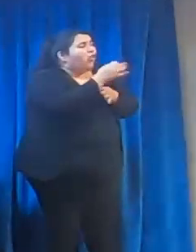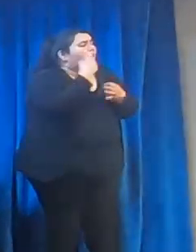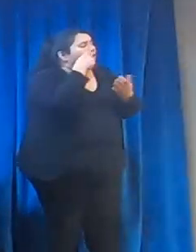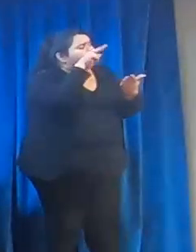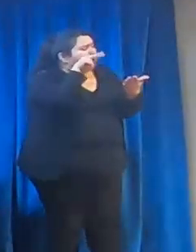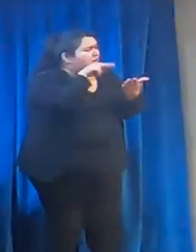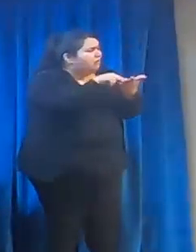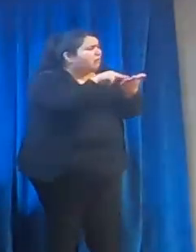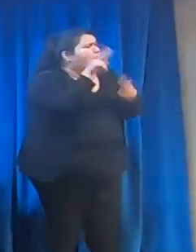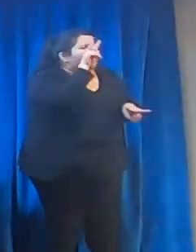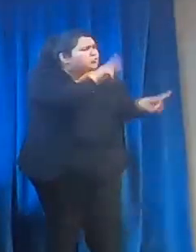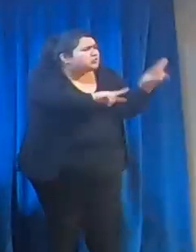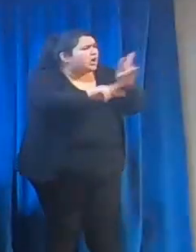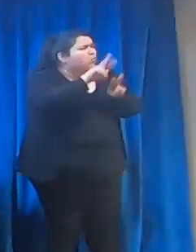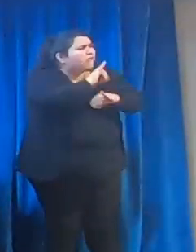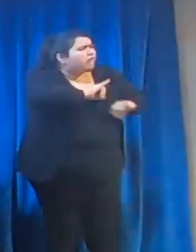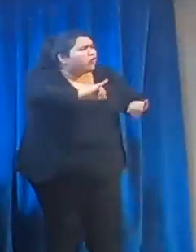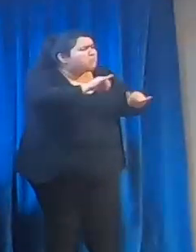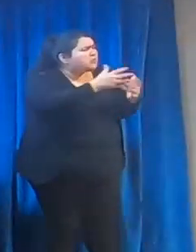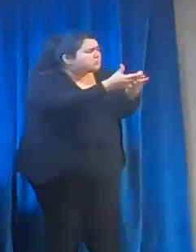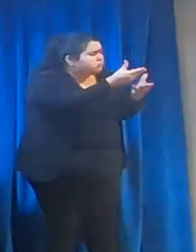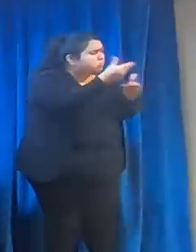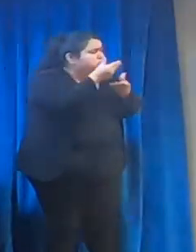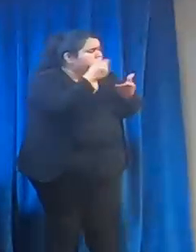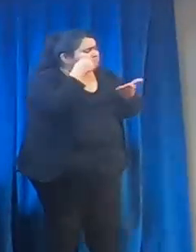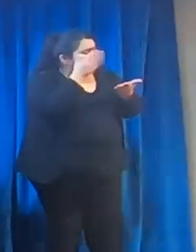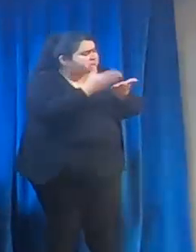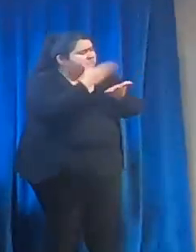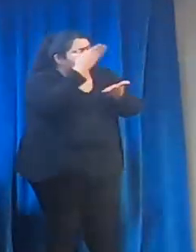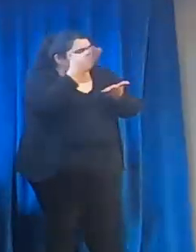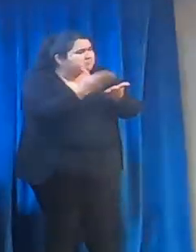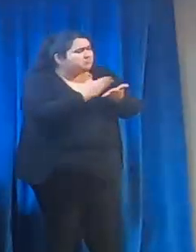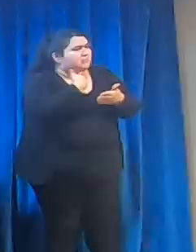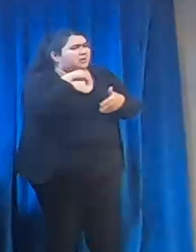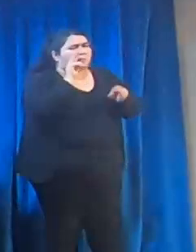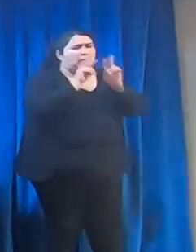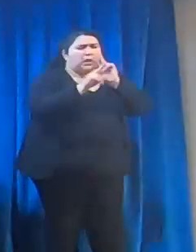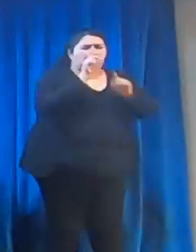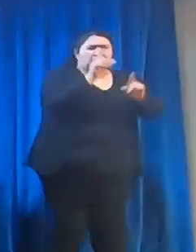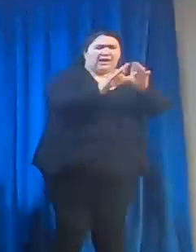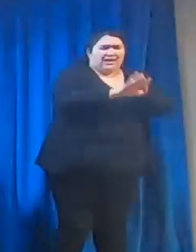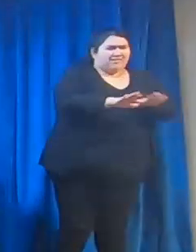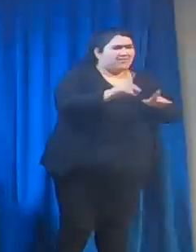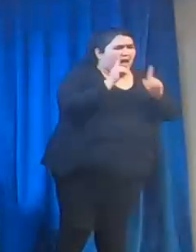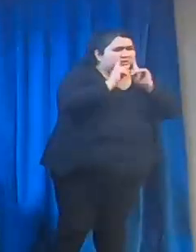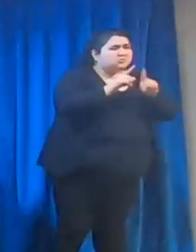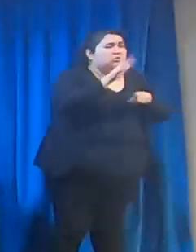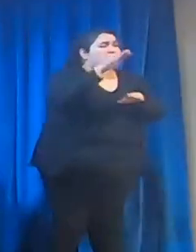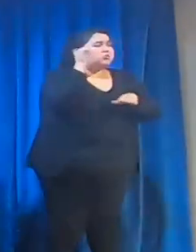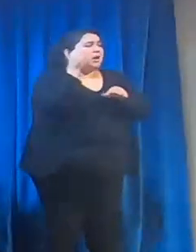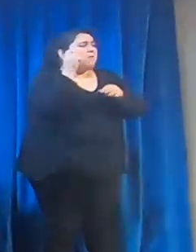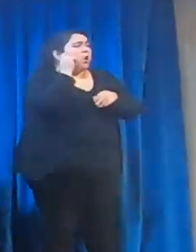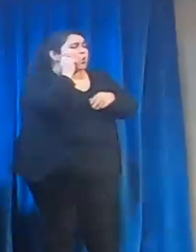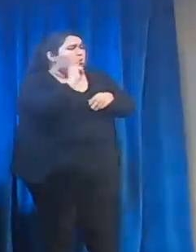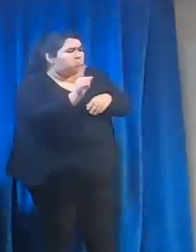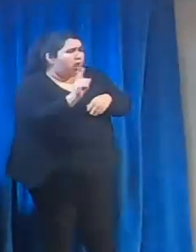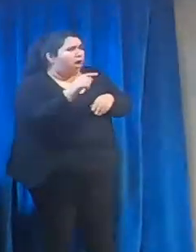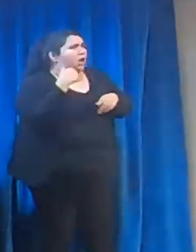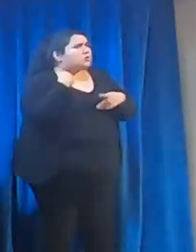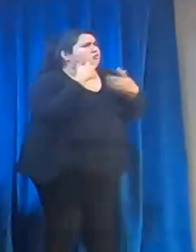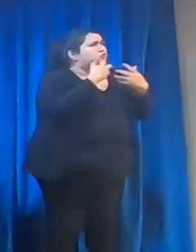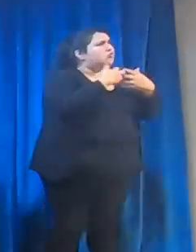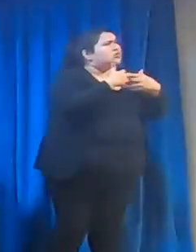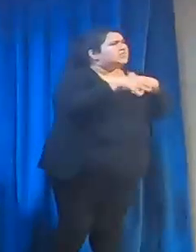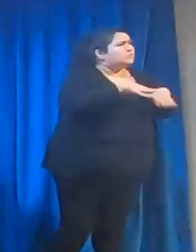¿no?, empieza a buscar, cuando sabe, ve, digo, y veía a mis pacientes lo mismo, no los invitaban a los cumpleaños, me acordé de alguna cuestión mía